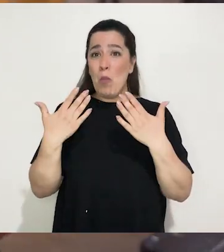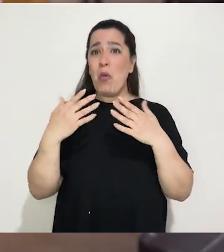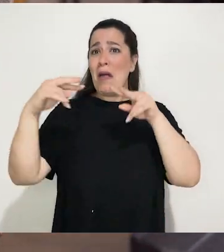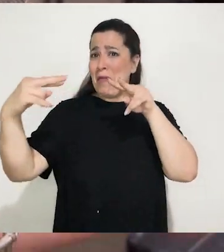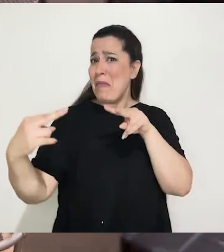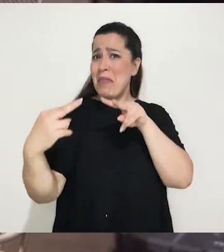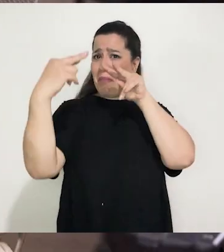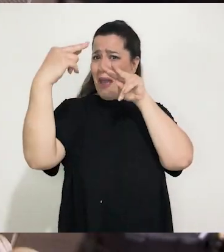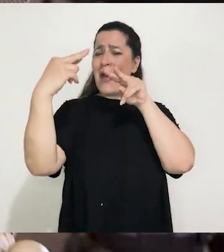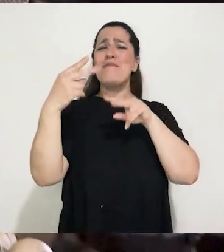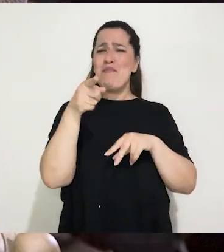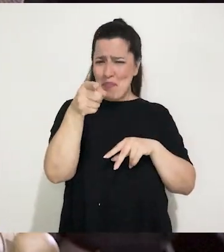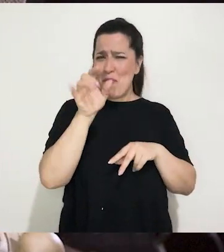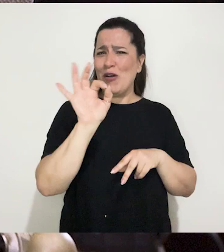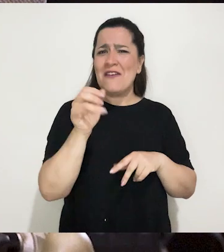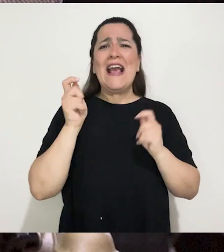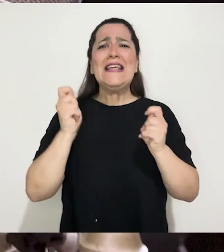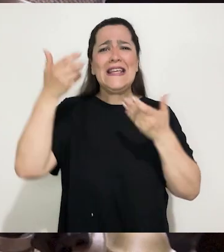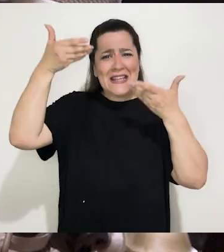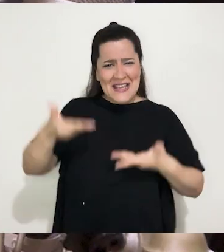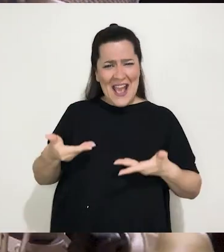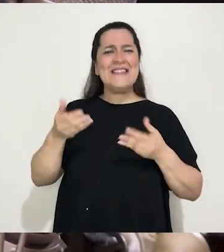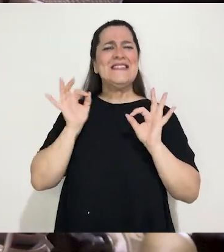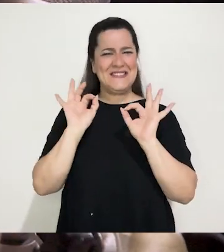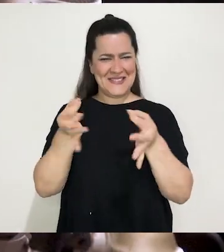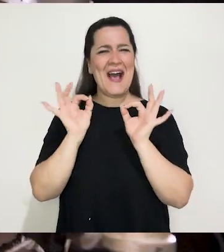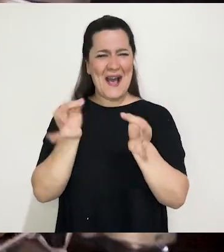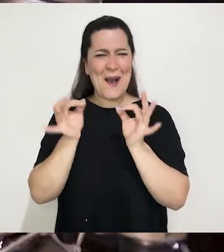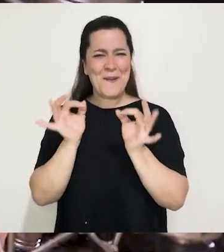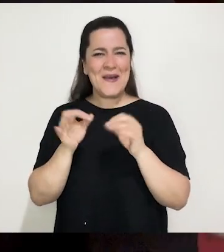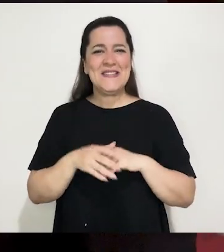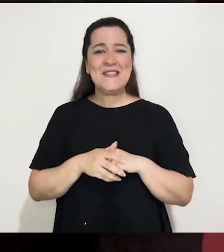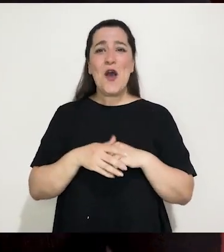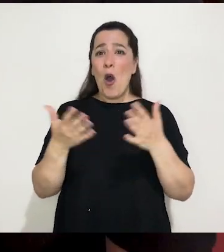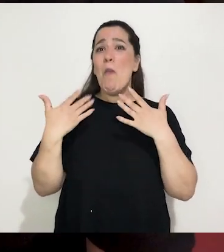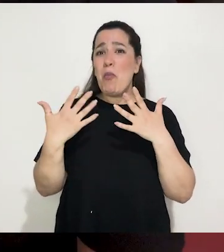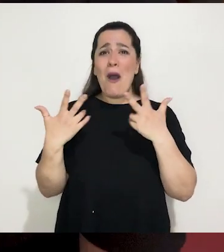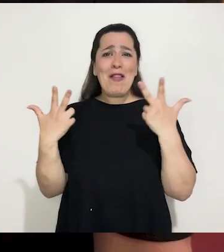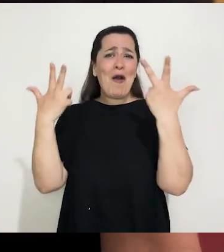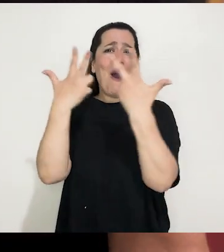conmigo y puedes verme saber muy bien quién